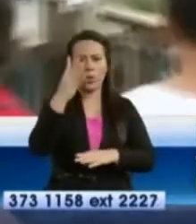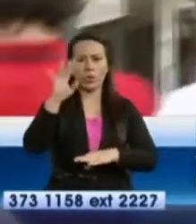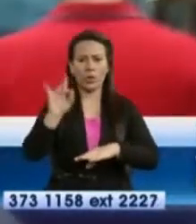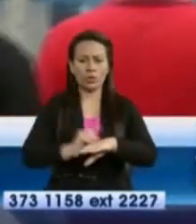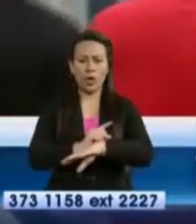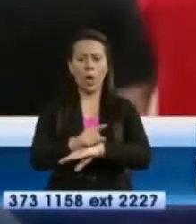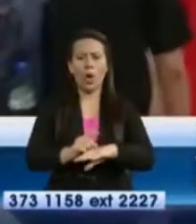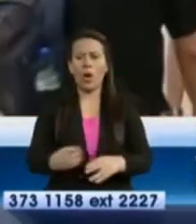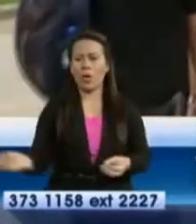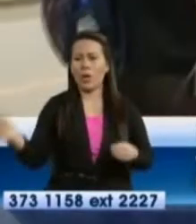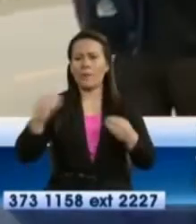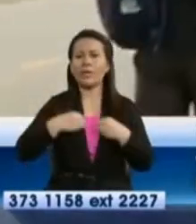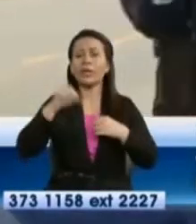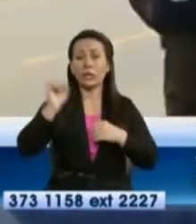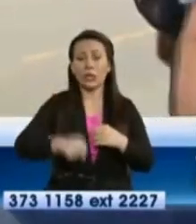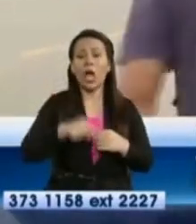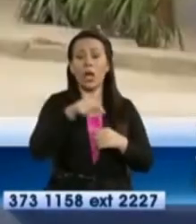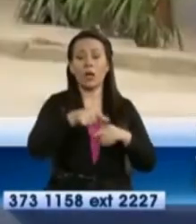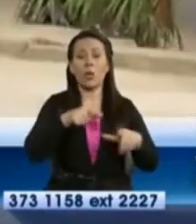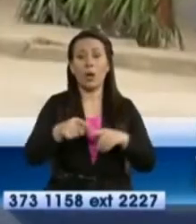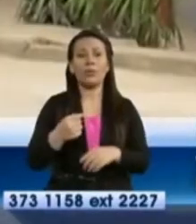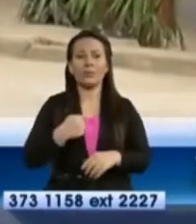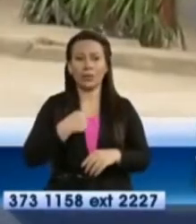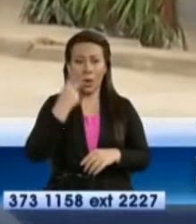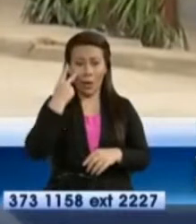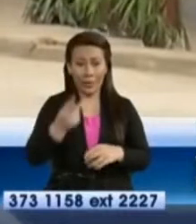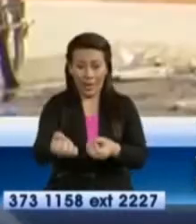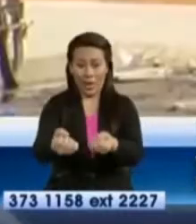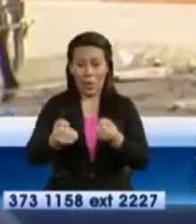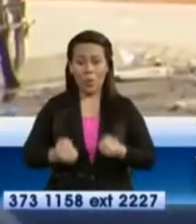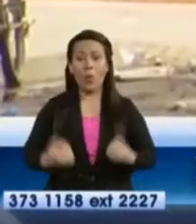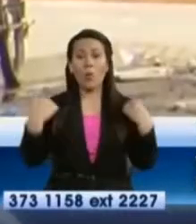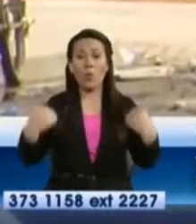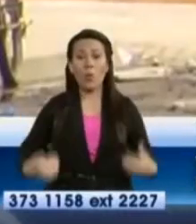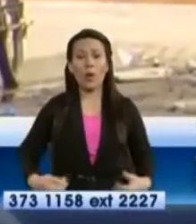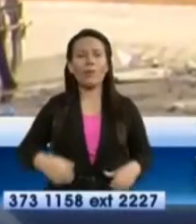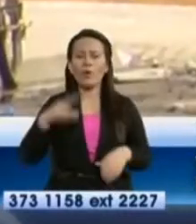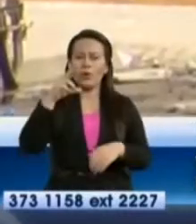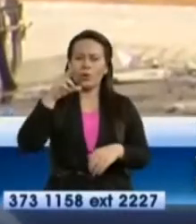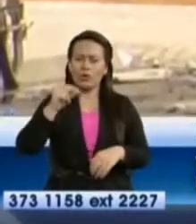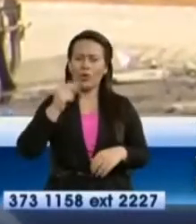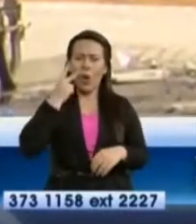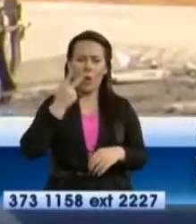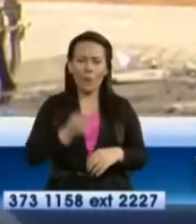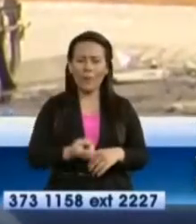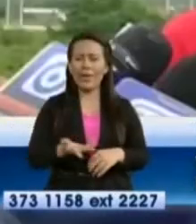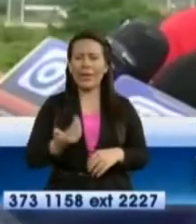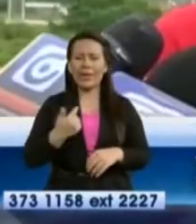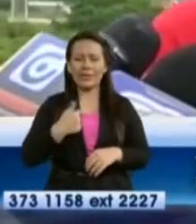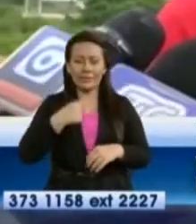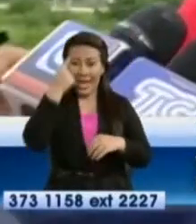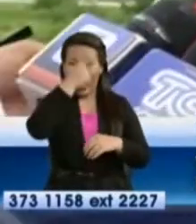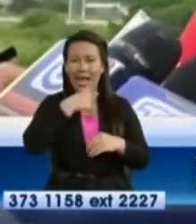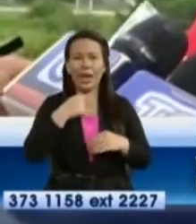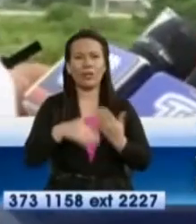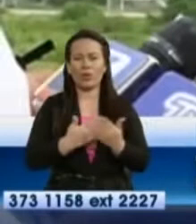madrugada del 23, el cuerpo no podía estar nunca tan degradado para... No habían